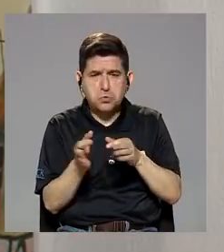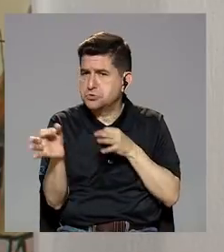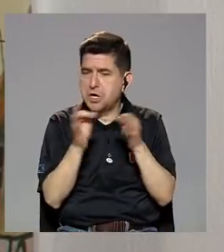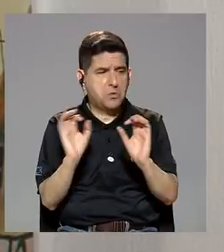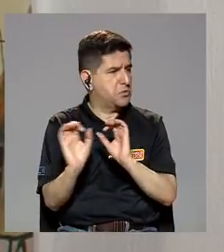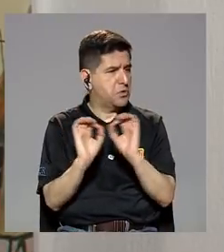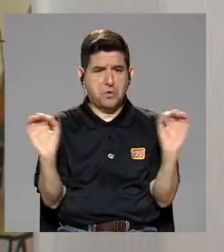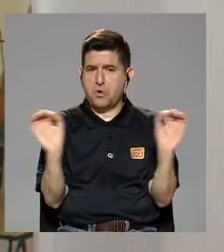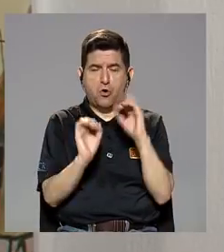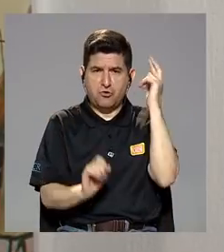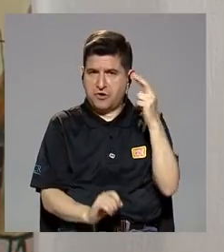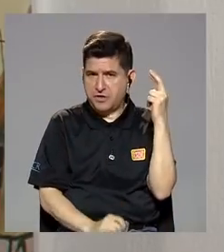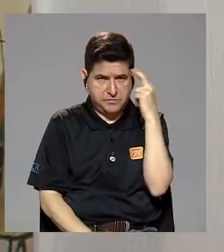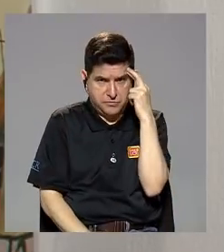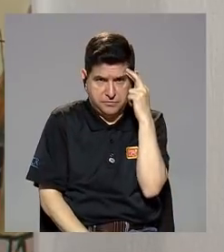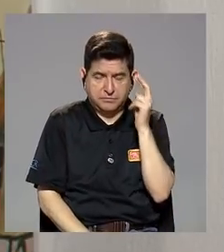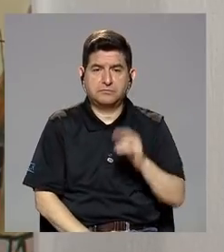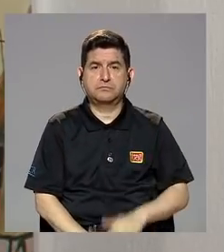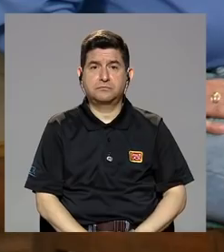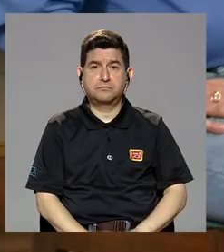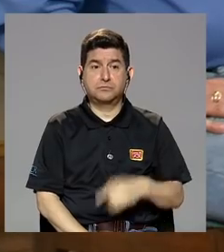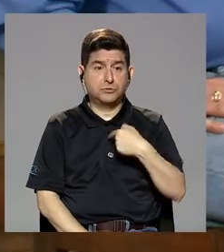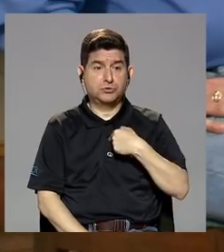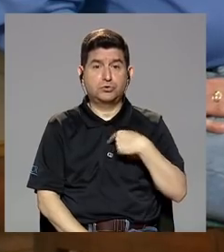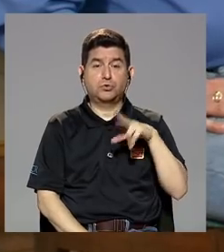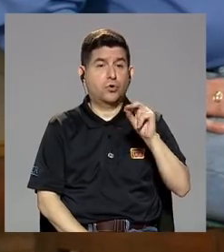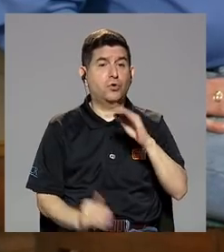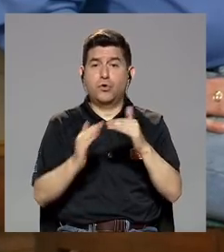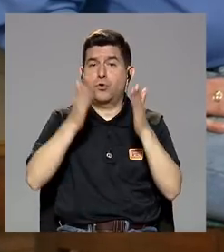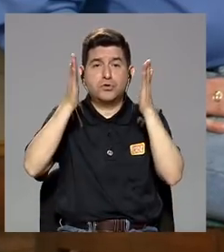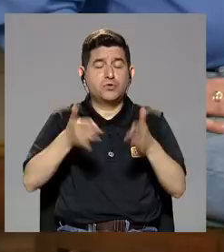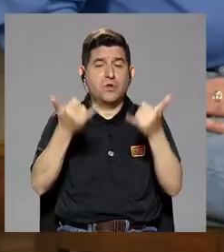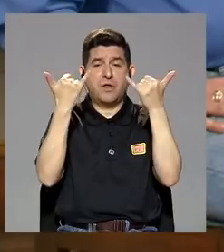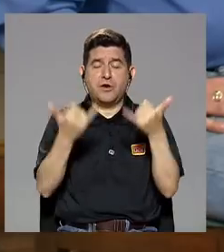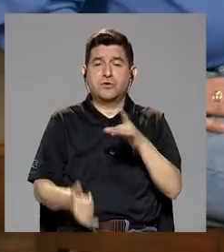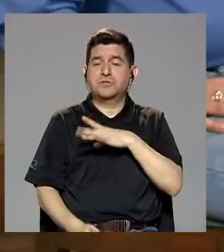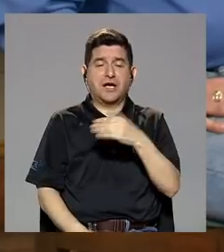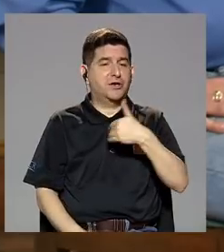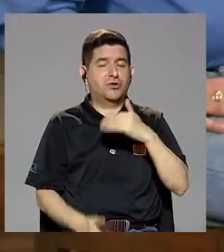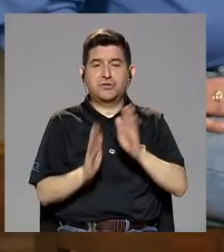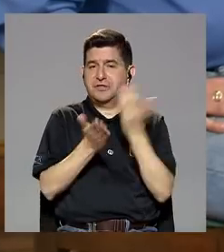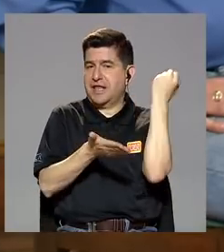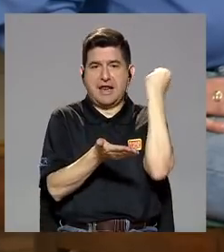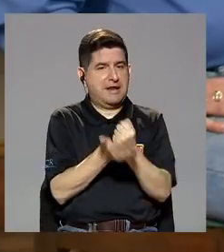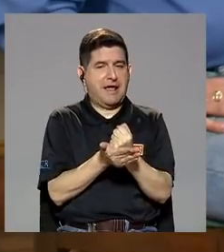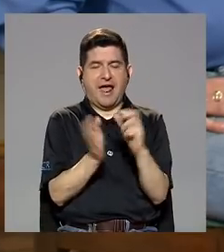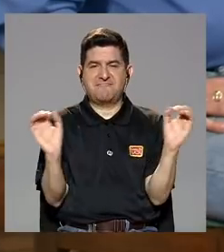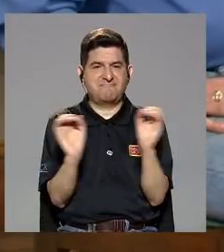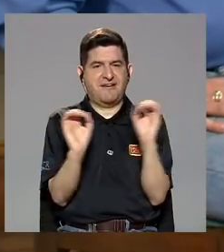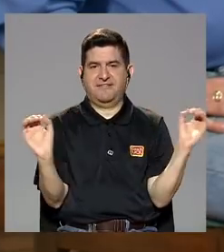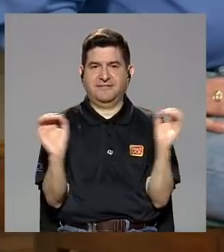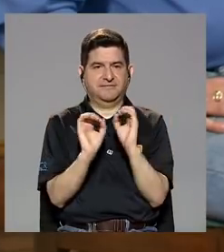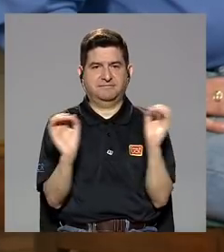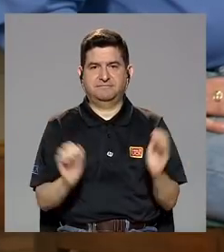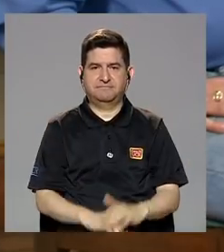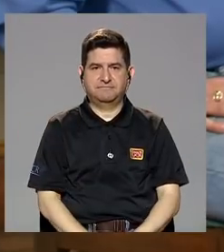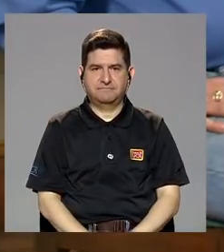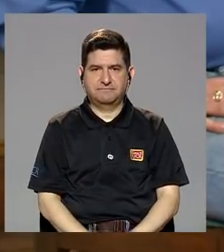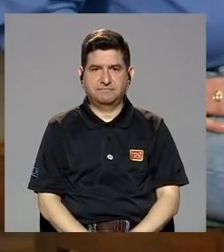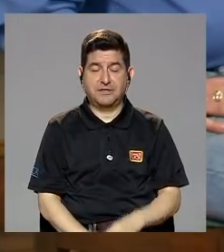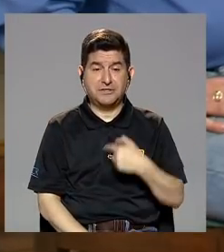una explicación del por qué yo no era ciudadano chileno y ya no tenía pasaporte no tenía nada o sea